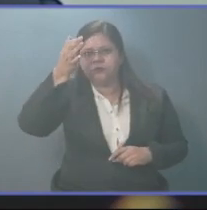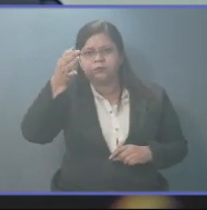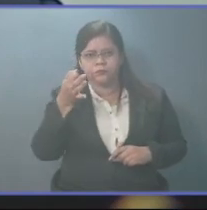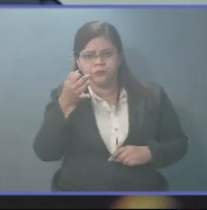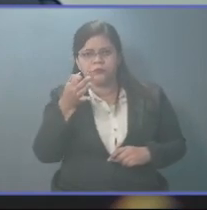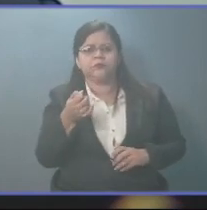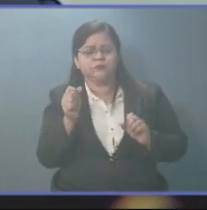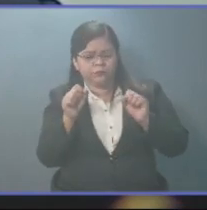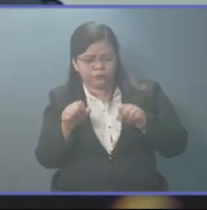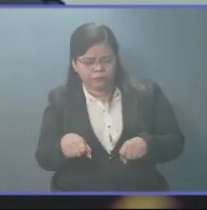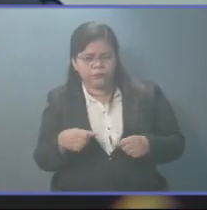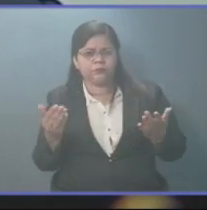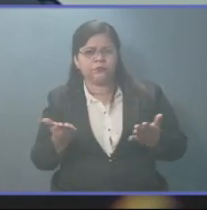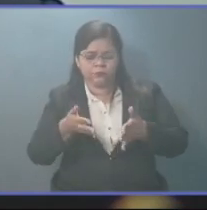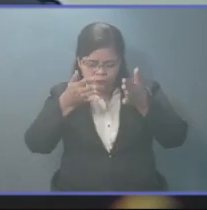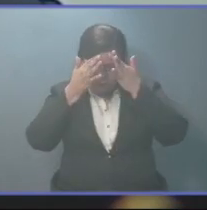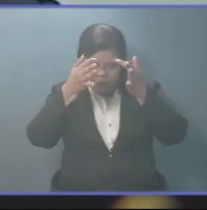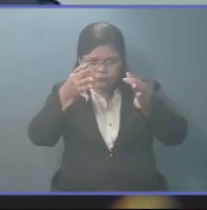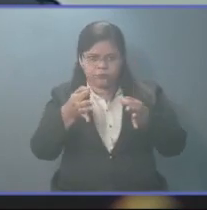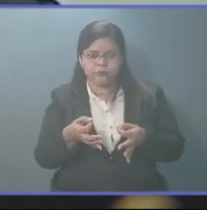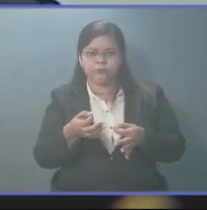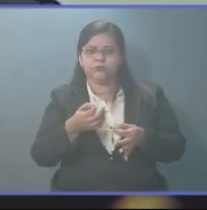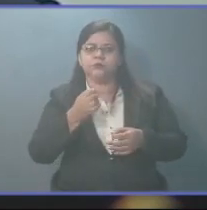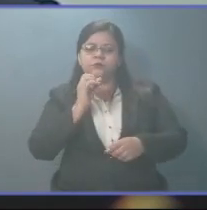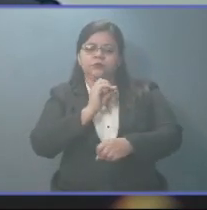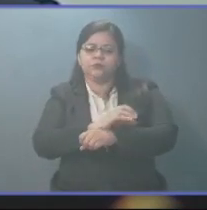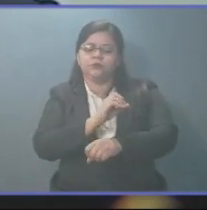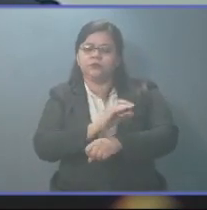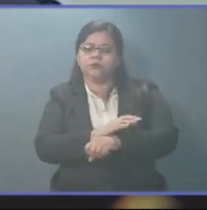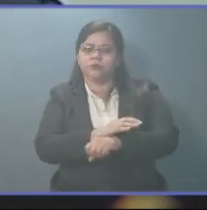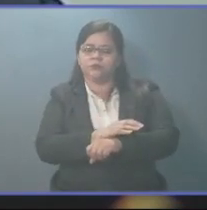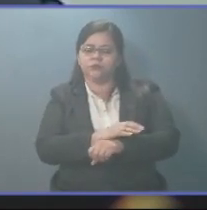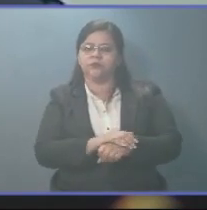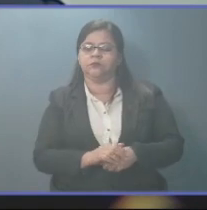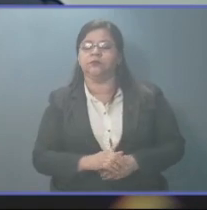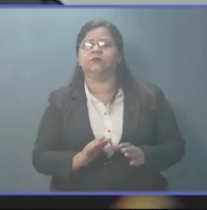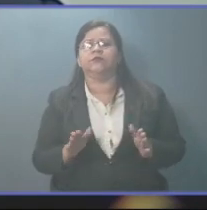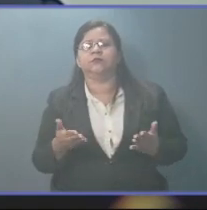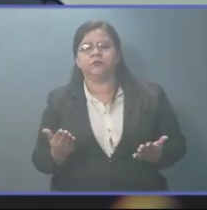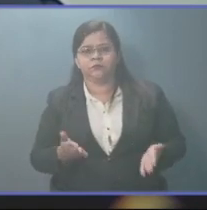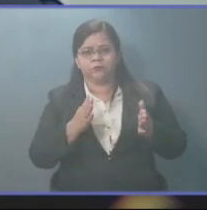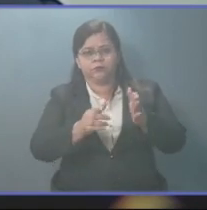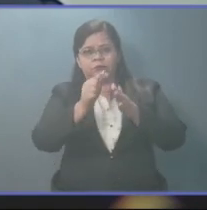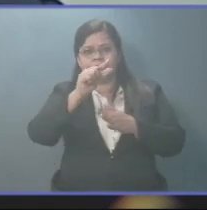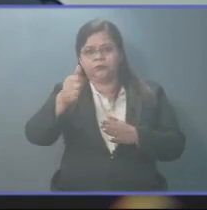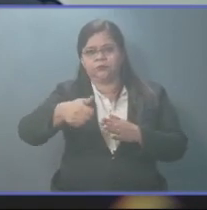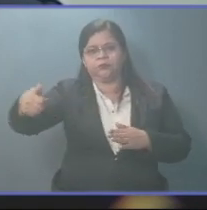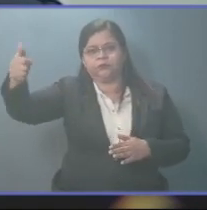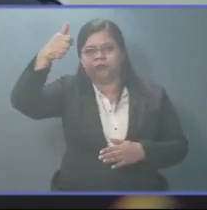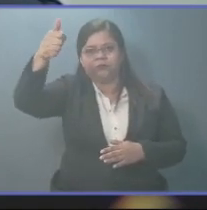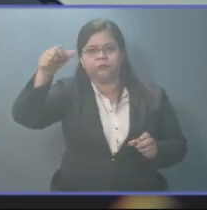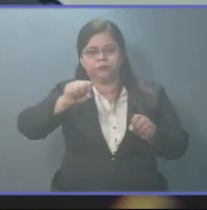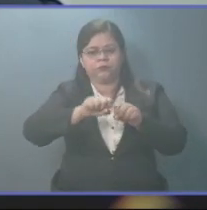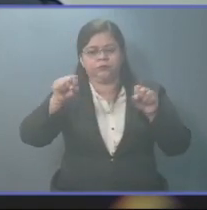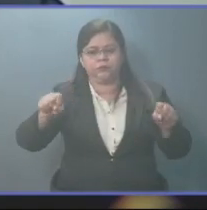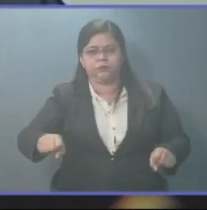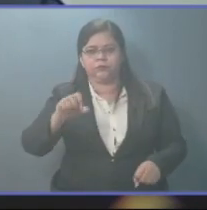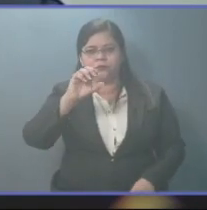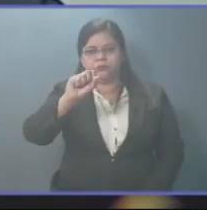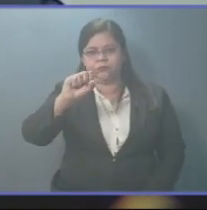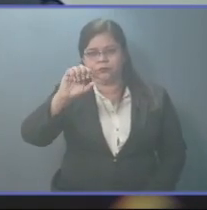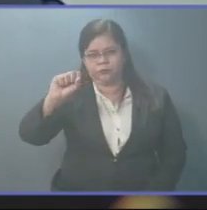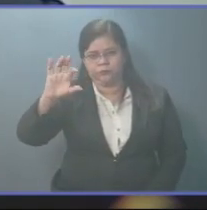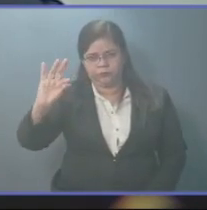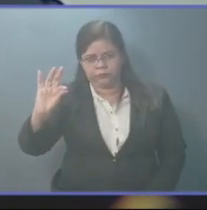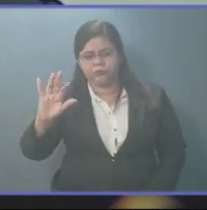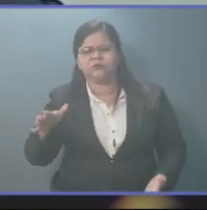considera procedente emitir dictamen recomendable parcial a la Superintendencia del Sistema Financiero a fin